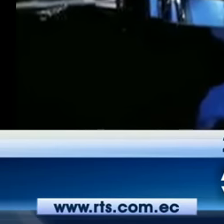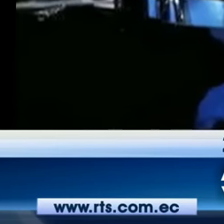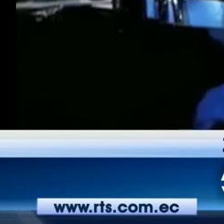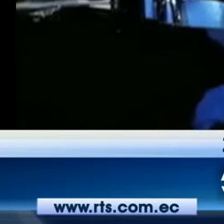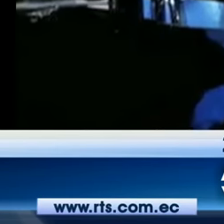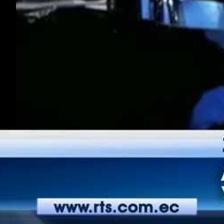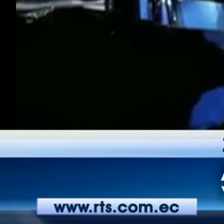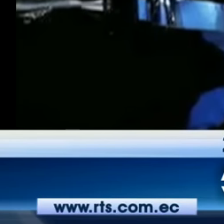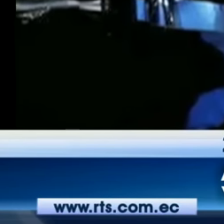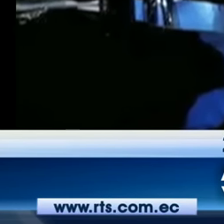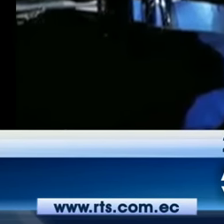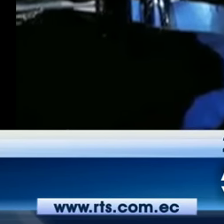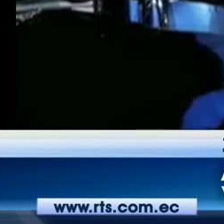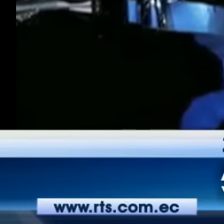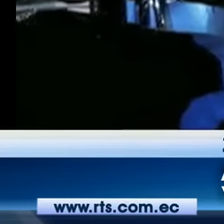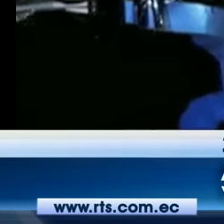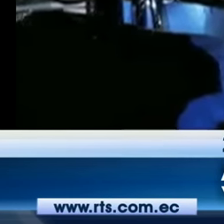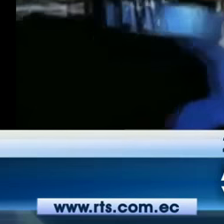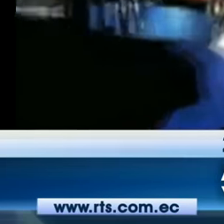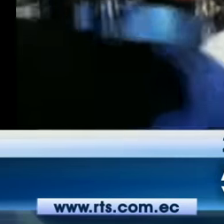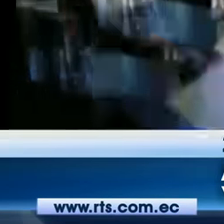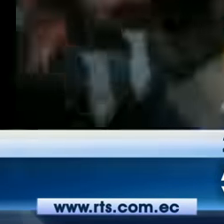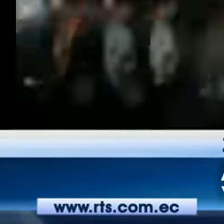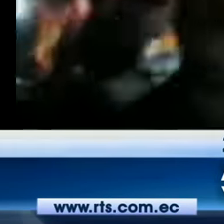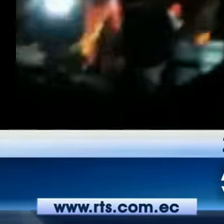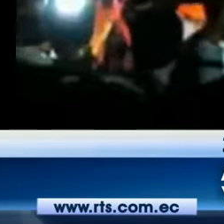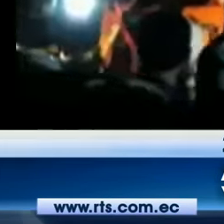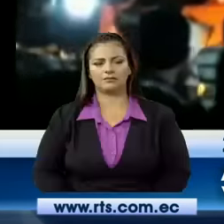la cte bomberos policías y